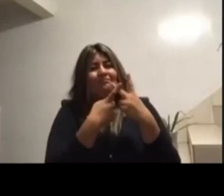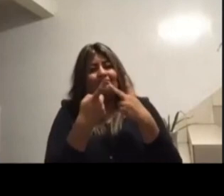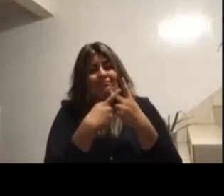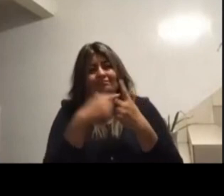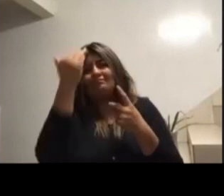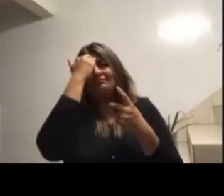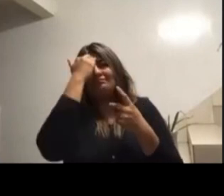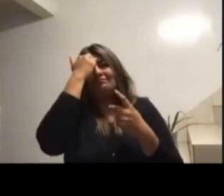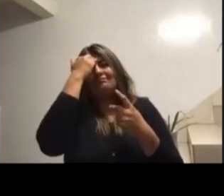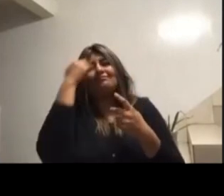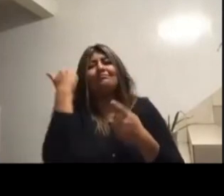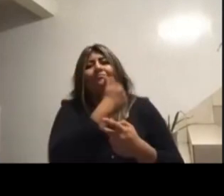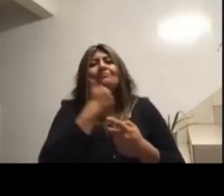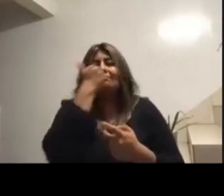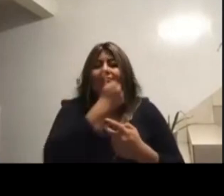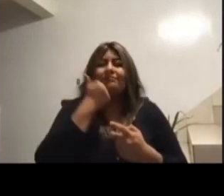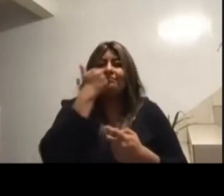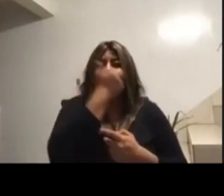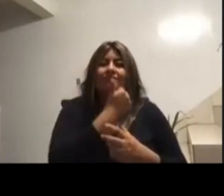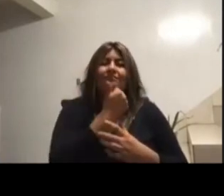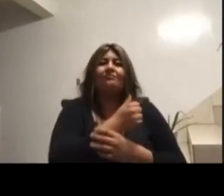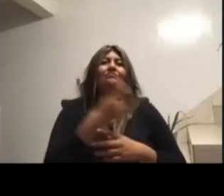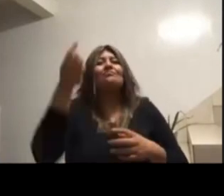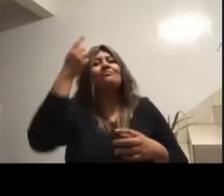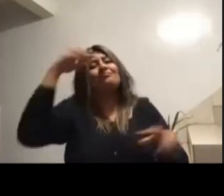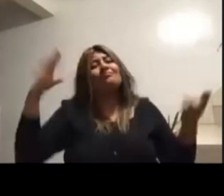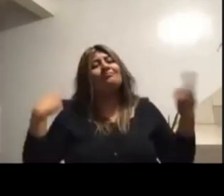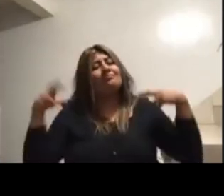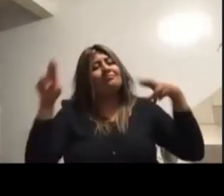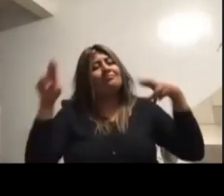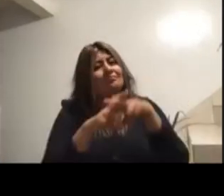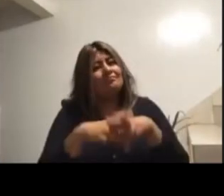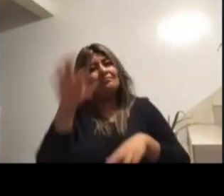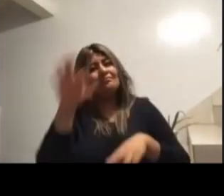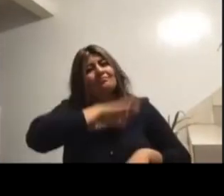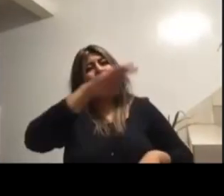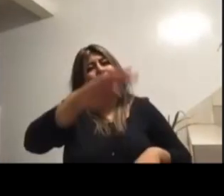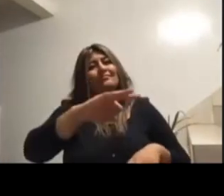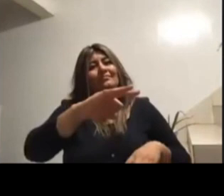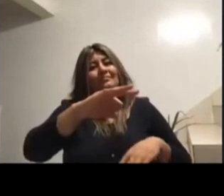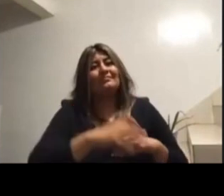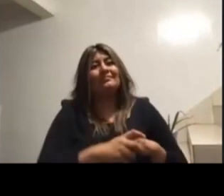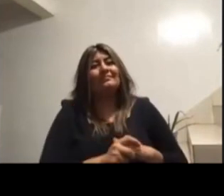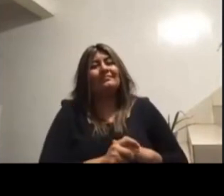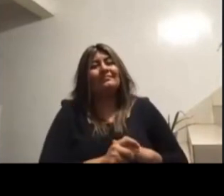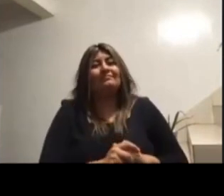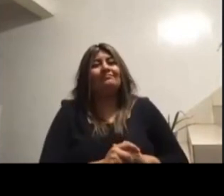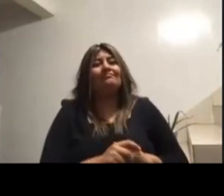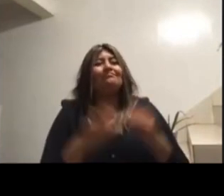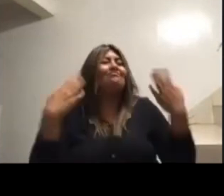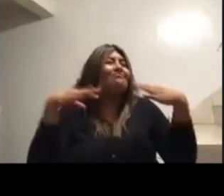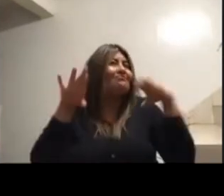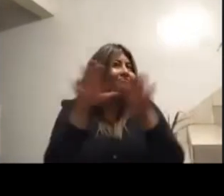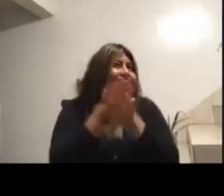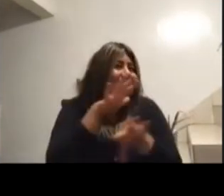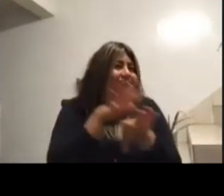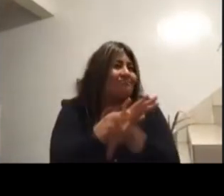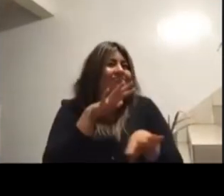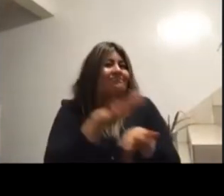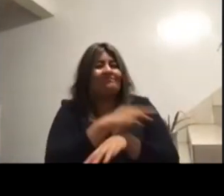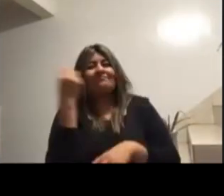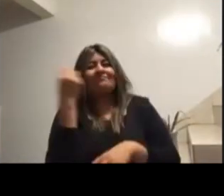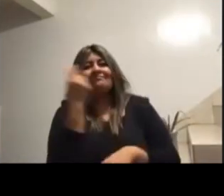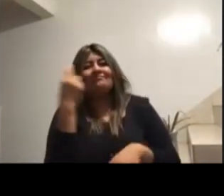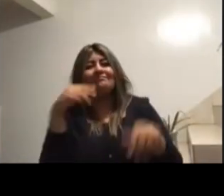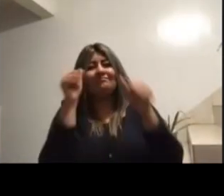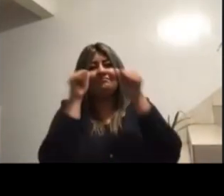llamamos ajustes razonables, o antes les decíamos adecuaciones curriculares. ¿Cuál es la diferencia? Que la adecuación curricular está muy centrada